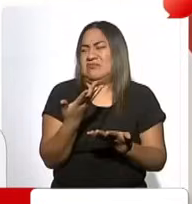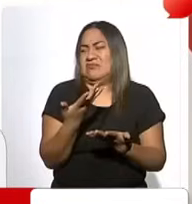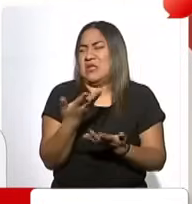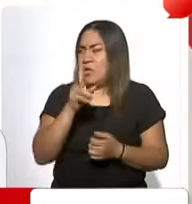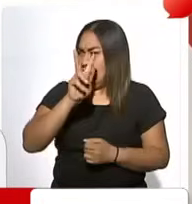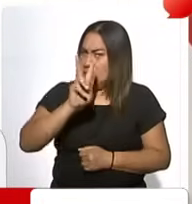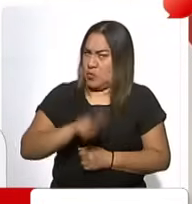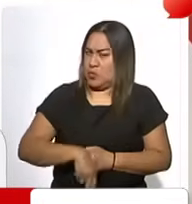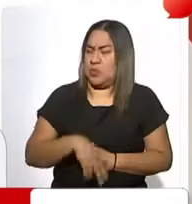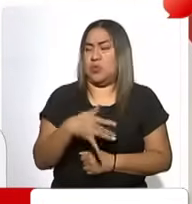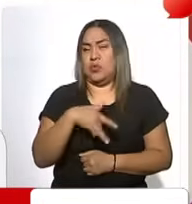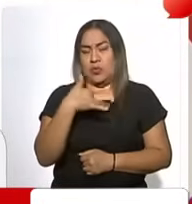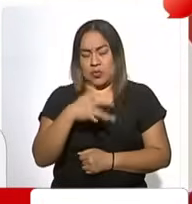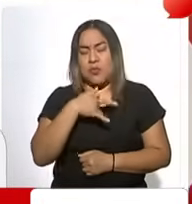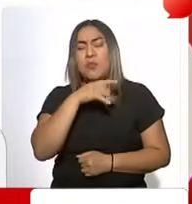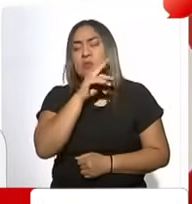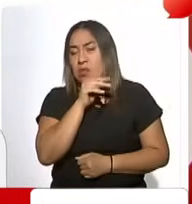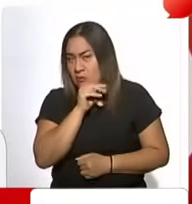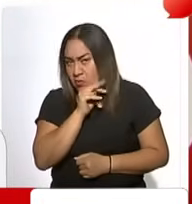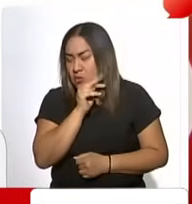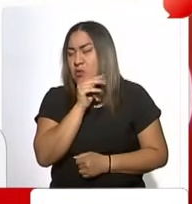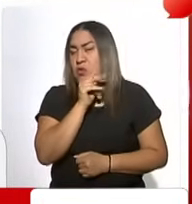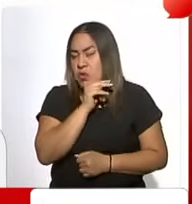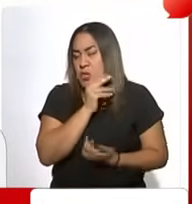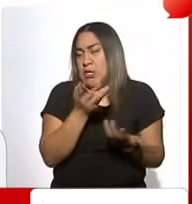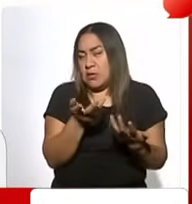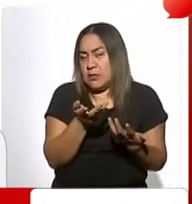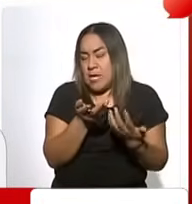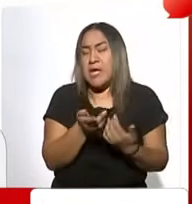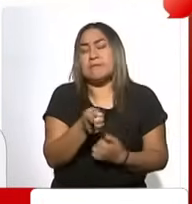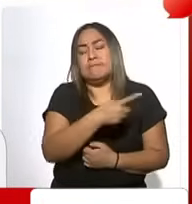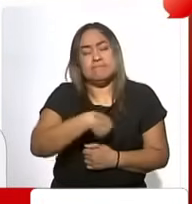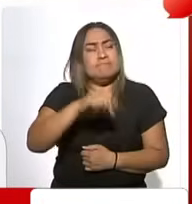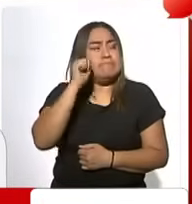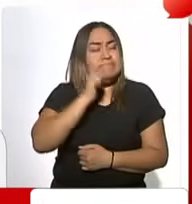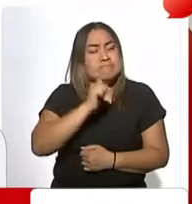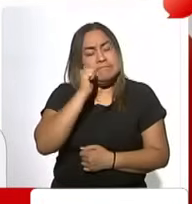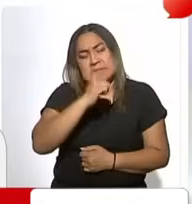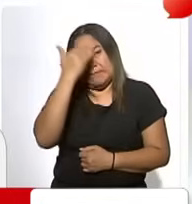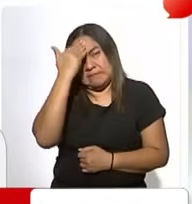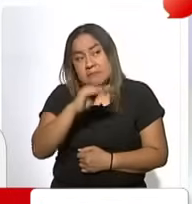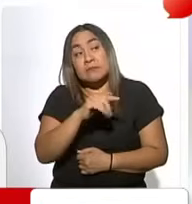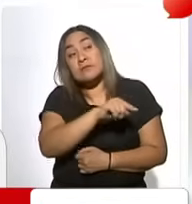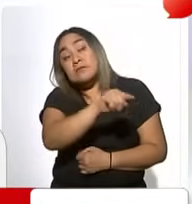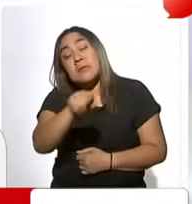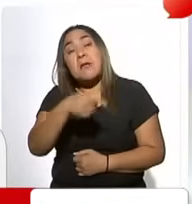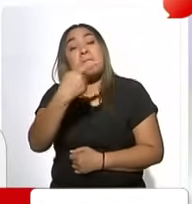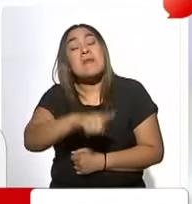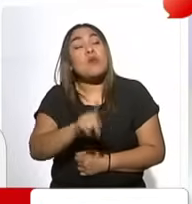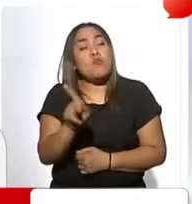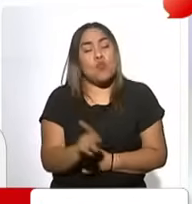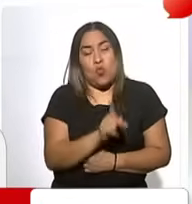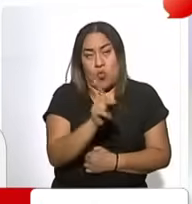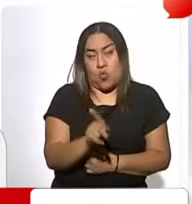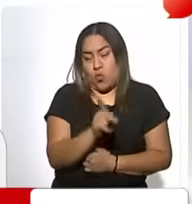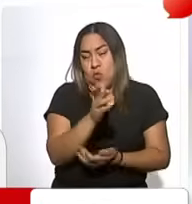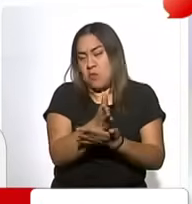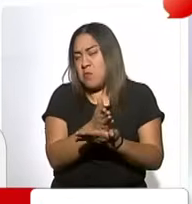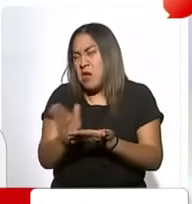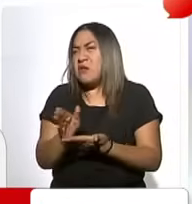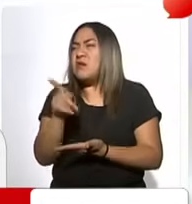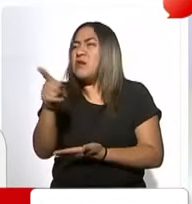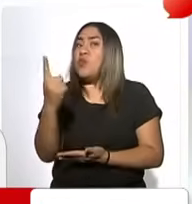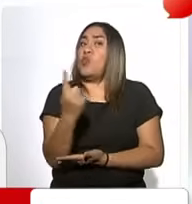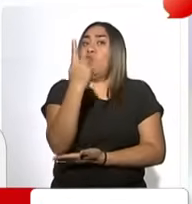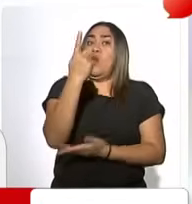realmente preocupante Nosotros siempre decimos que separamos la voluntad del pueblo de la decisión torpe de